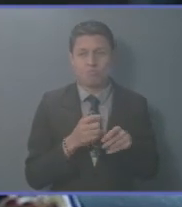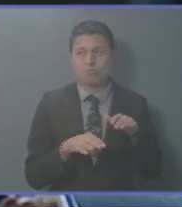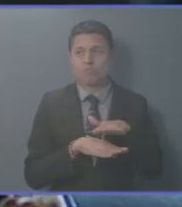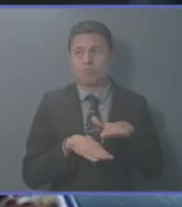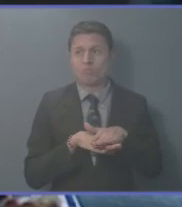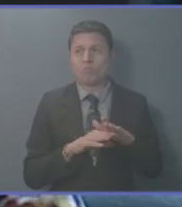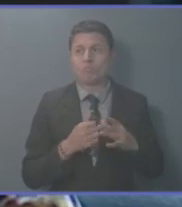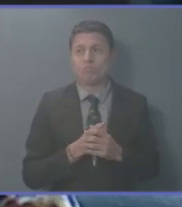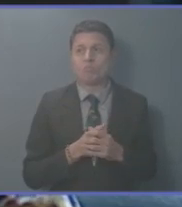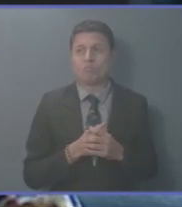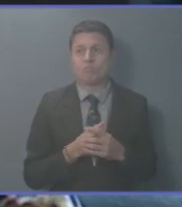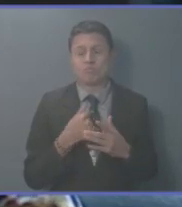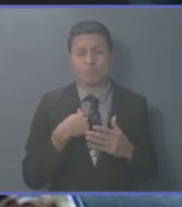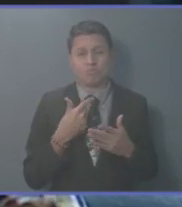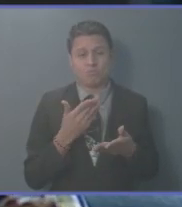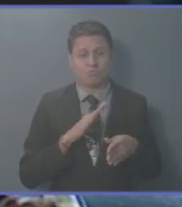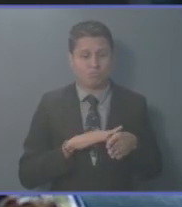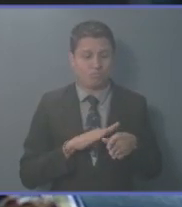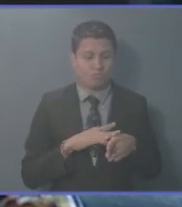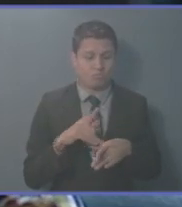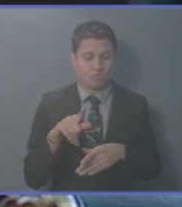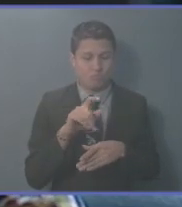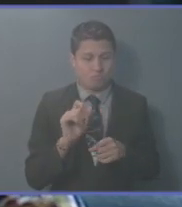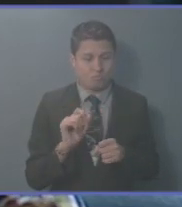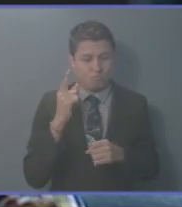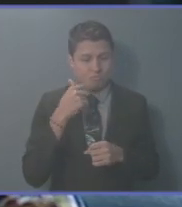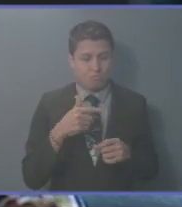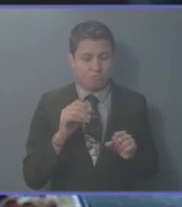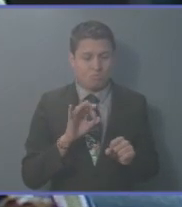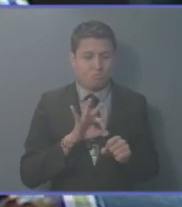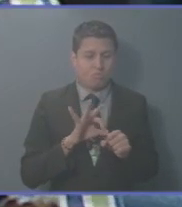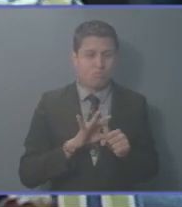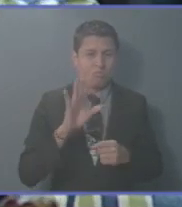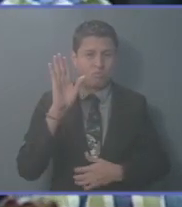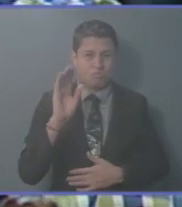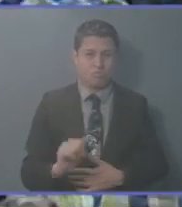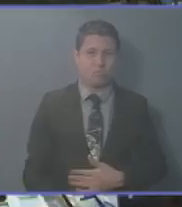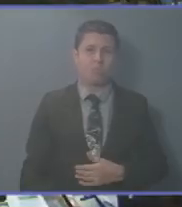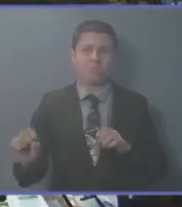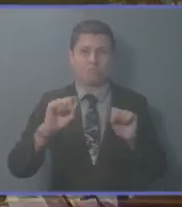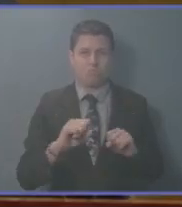yo les invitaría, presidente, a que votaran. ¿Me puede hacer llegar